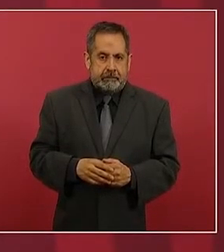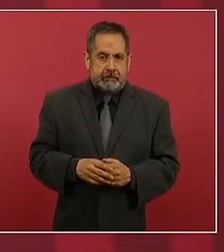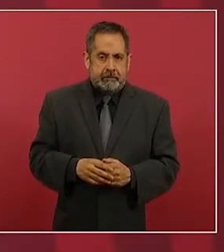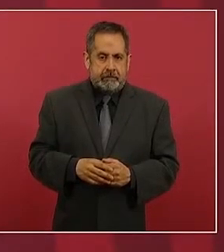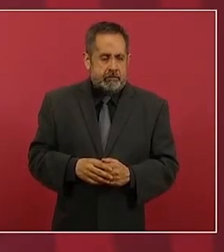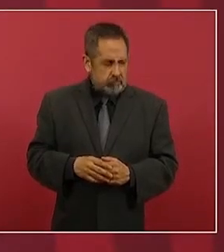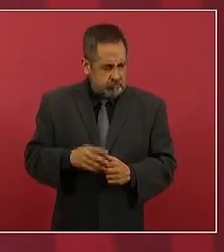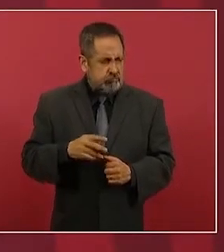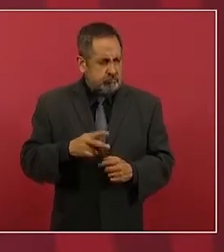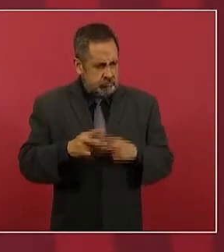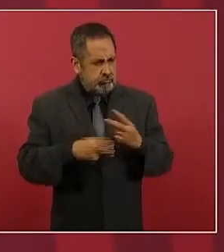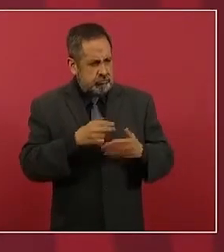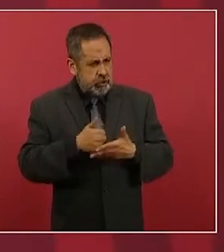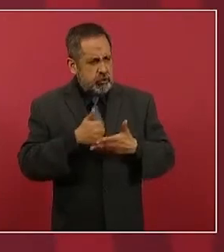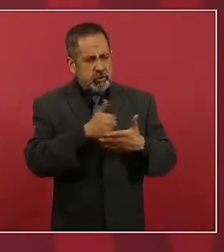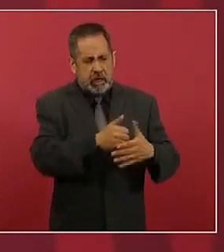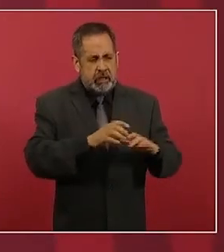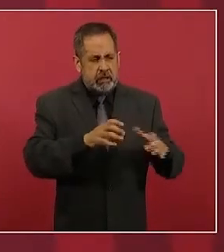ayudarlos